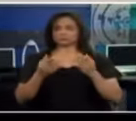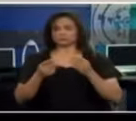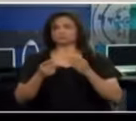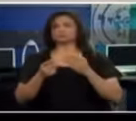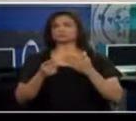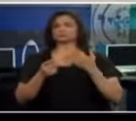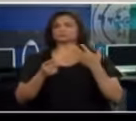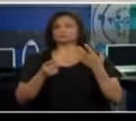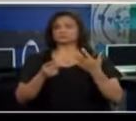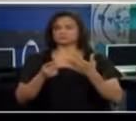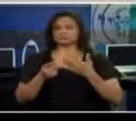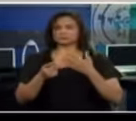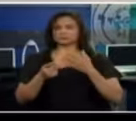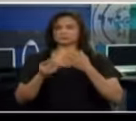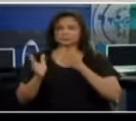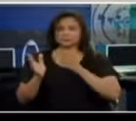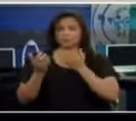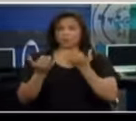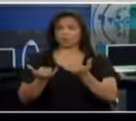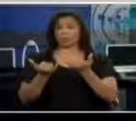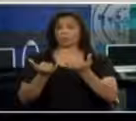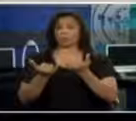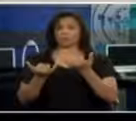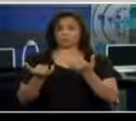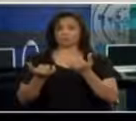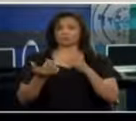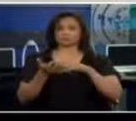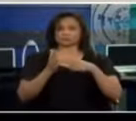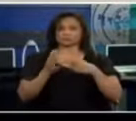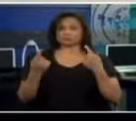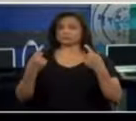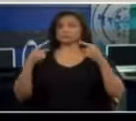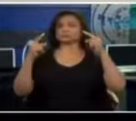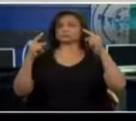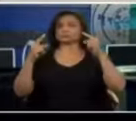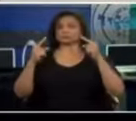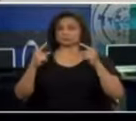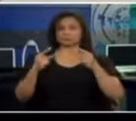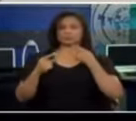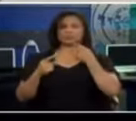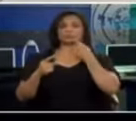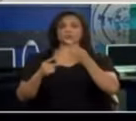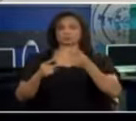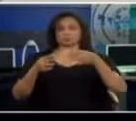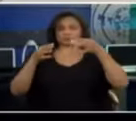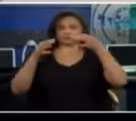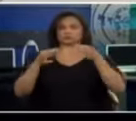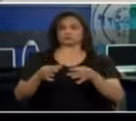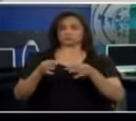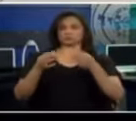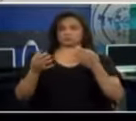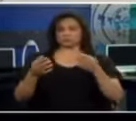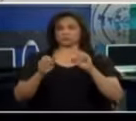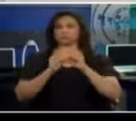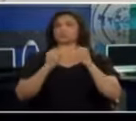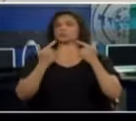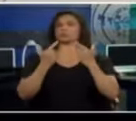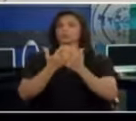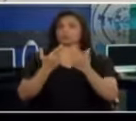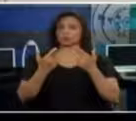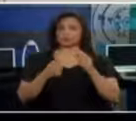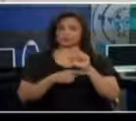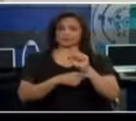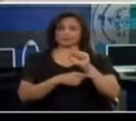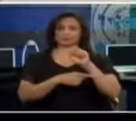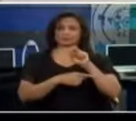las primeras inducciones que se están haciendo en el día de hoy, lo que significa que es una realidad. Siempre hemos dicho y lo hemos dicho con firmeza a la sociedad de Sánchez Ramírez,